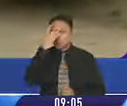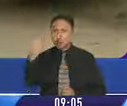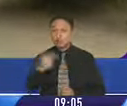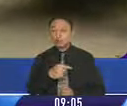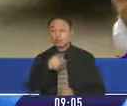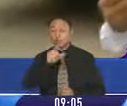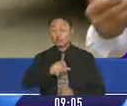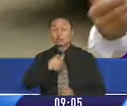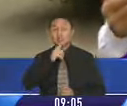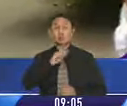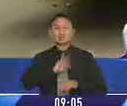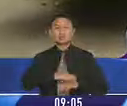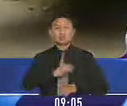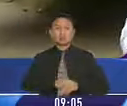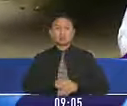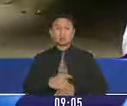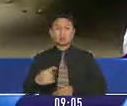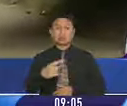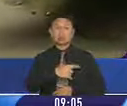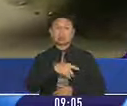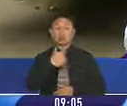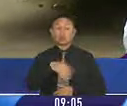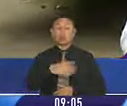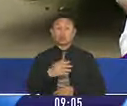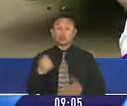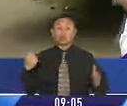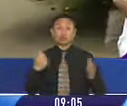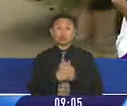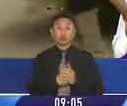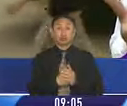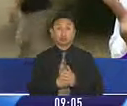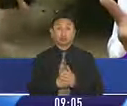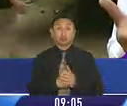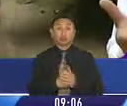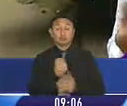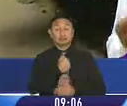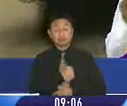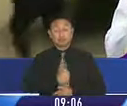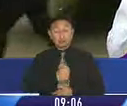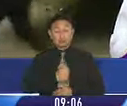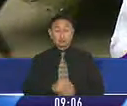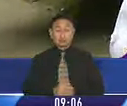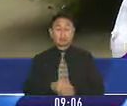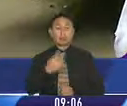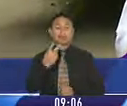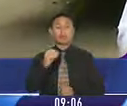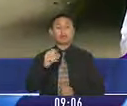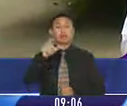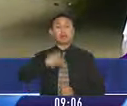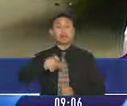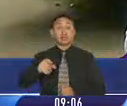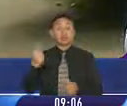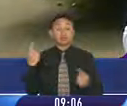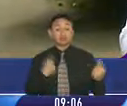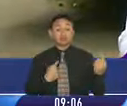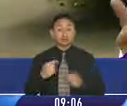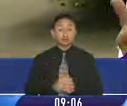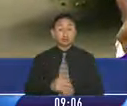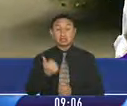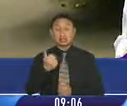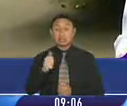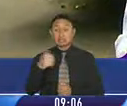los responsables de este accidente que deja lamentablemente aproximadamente 20 personas heridas, 10 de